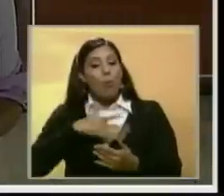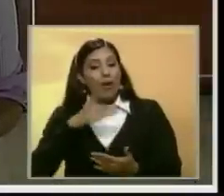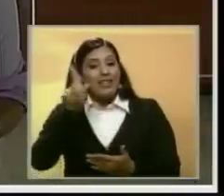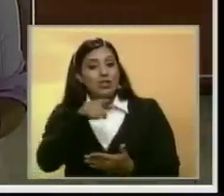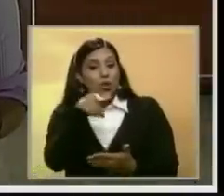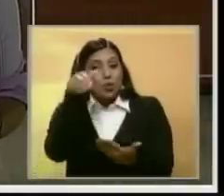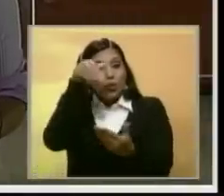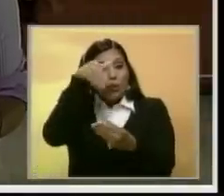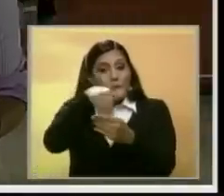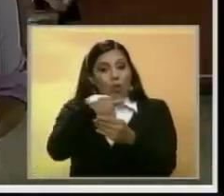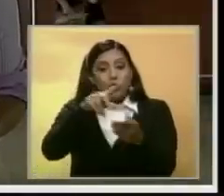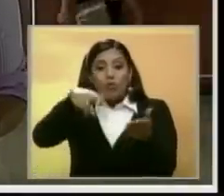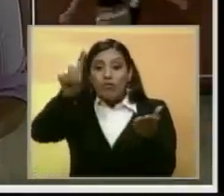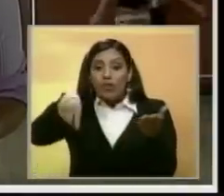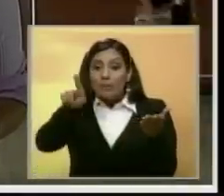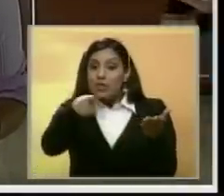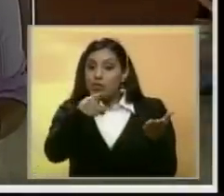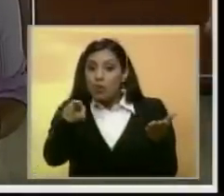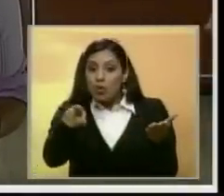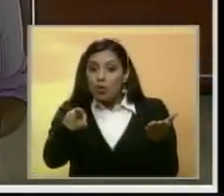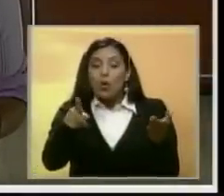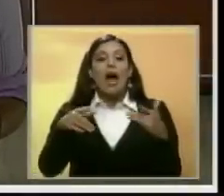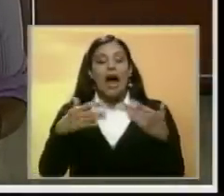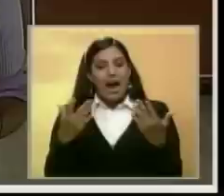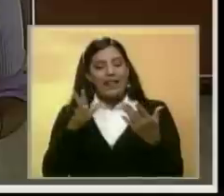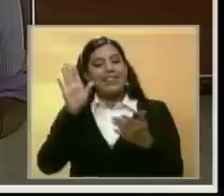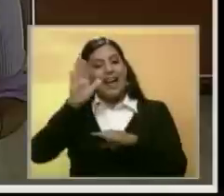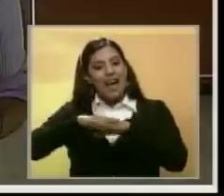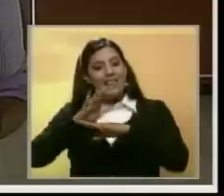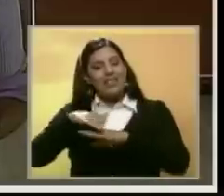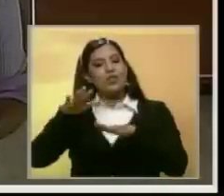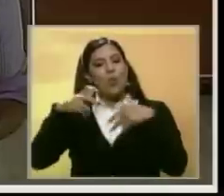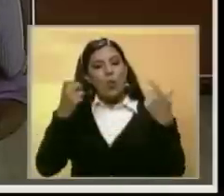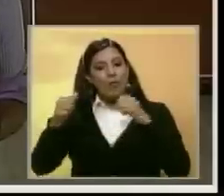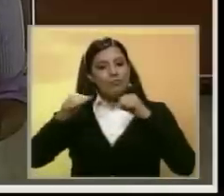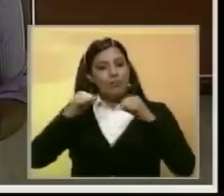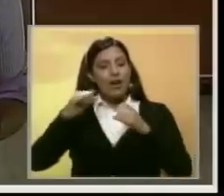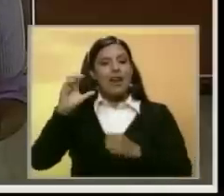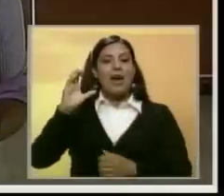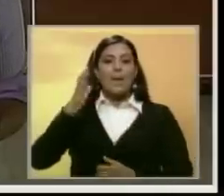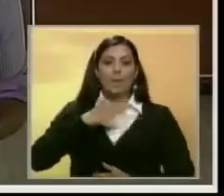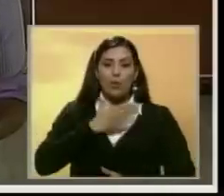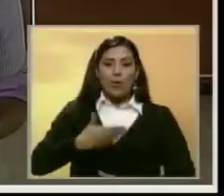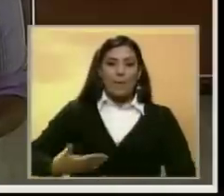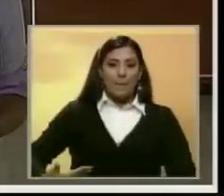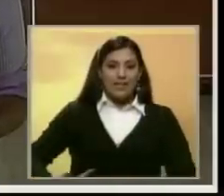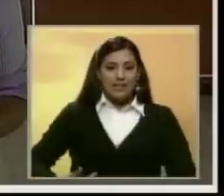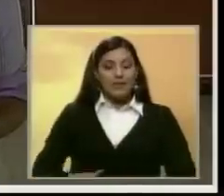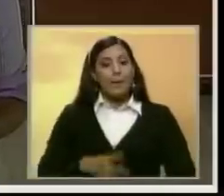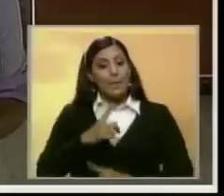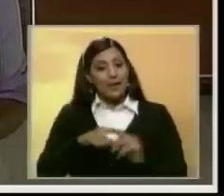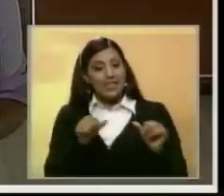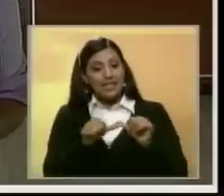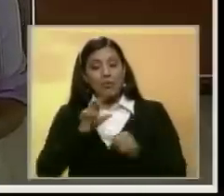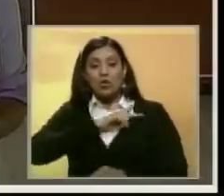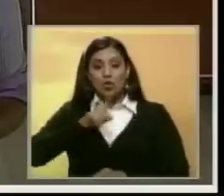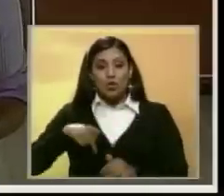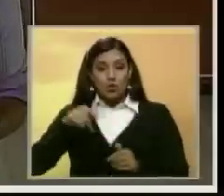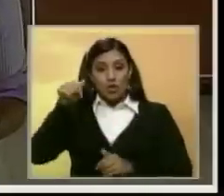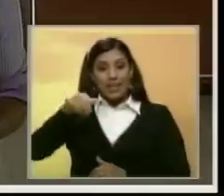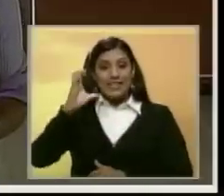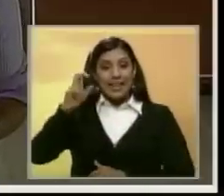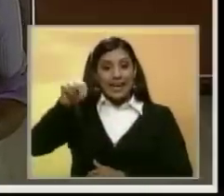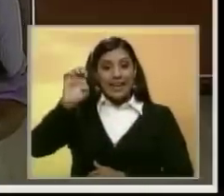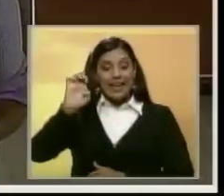si aparecen como firmantes plegándose a la solicitud para la activación del revocatorio presidencial. Permaneceremos aquí en el